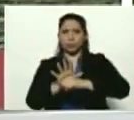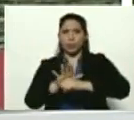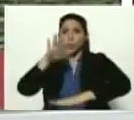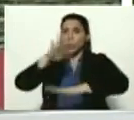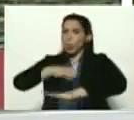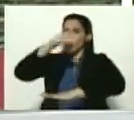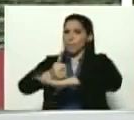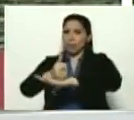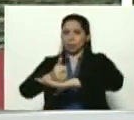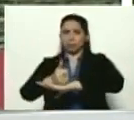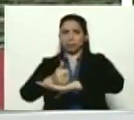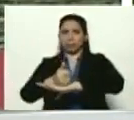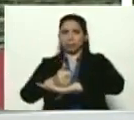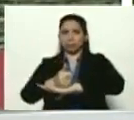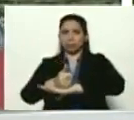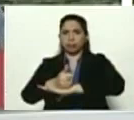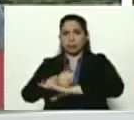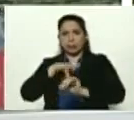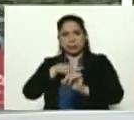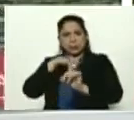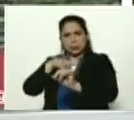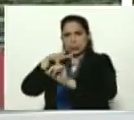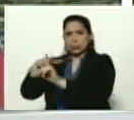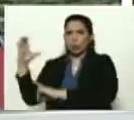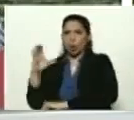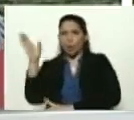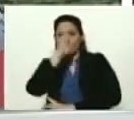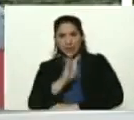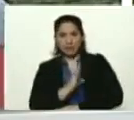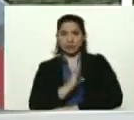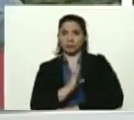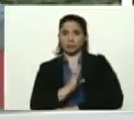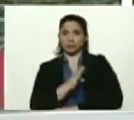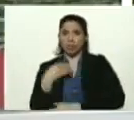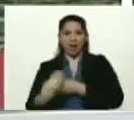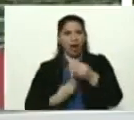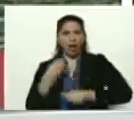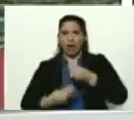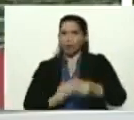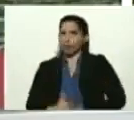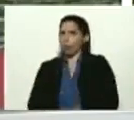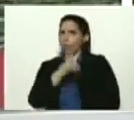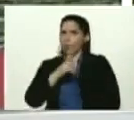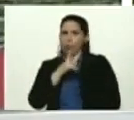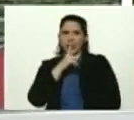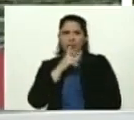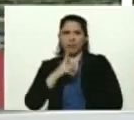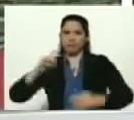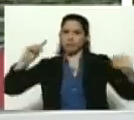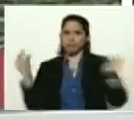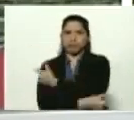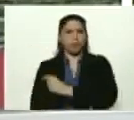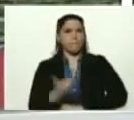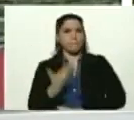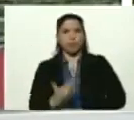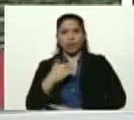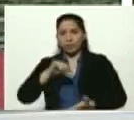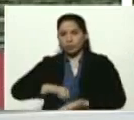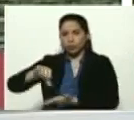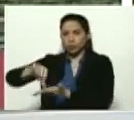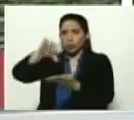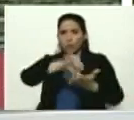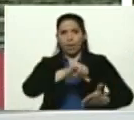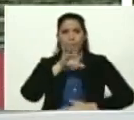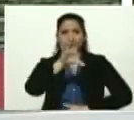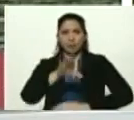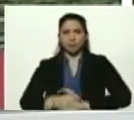producto de la amenaza de Colombia y de Brasil que se ha hecho patente y efectiva en importantes ciudades del